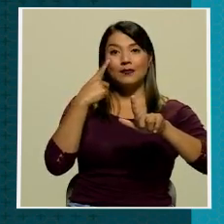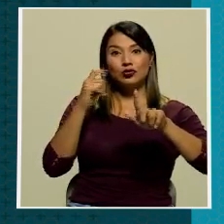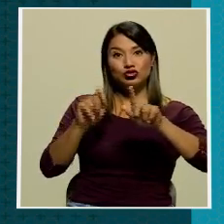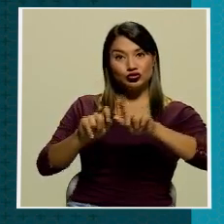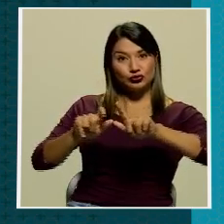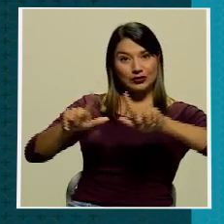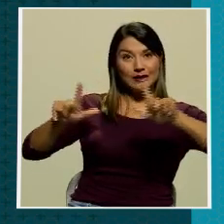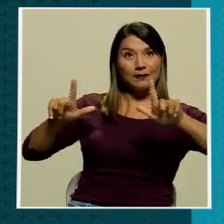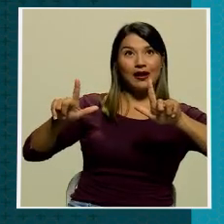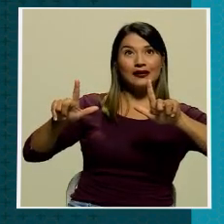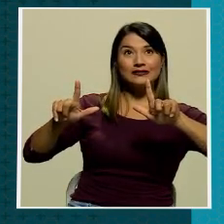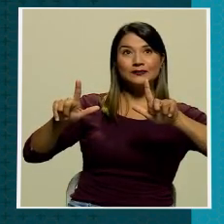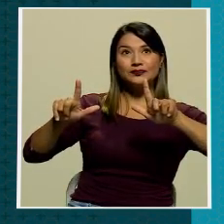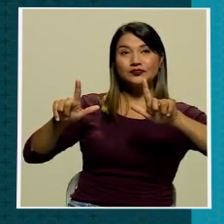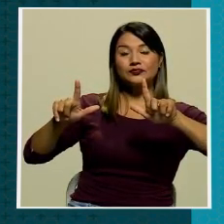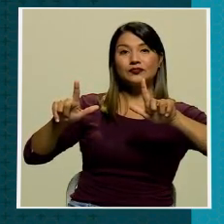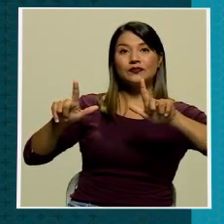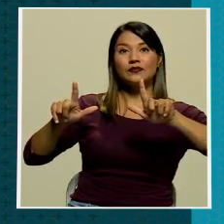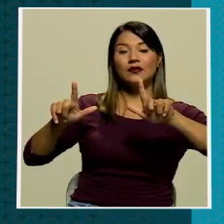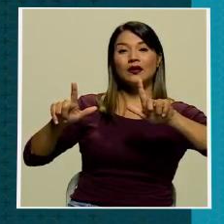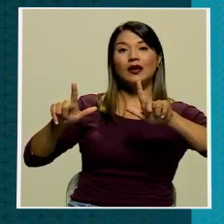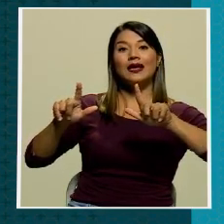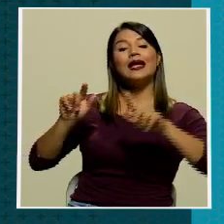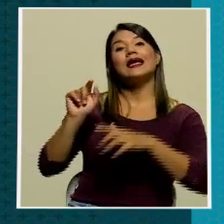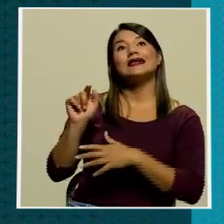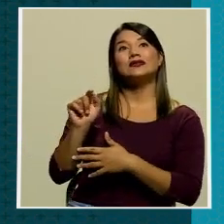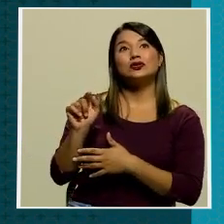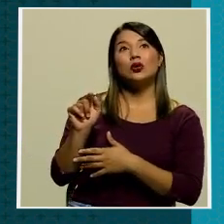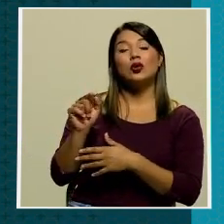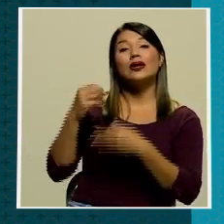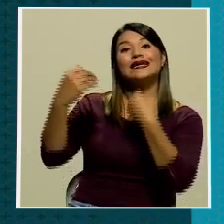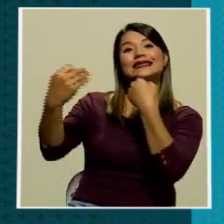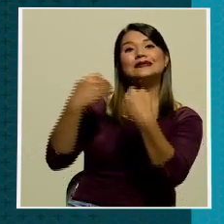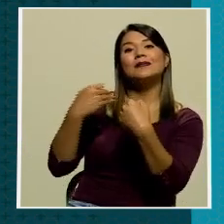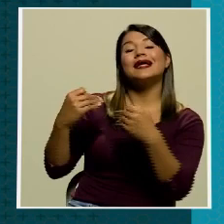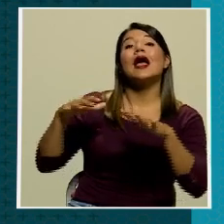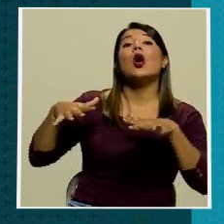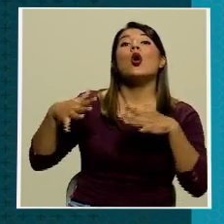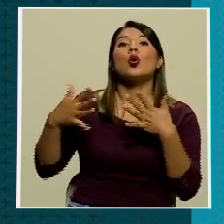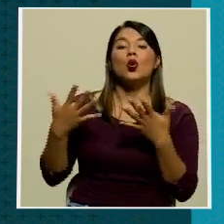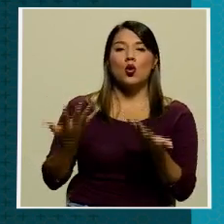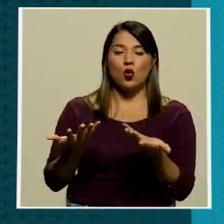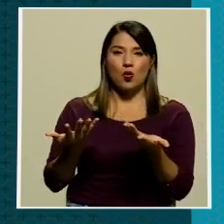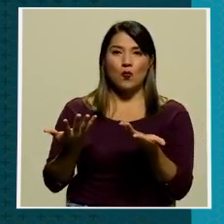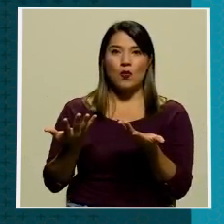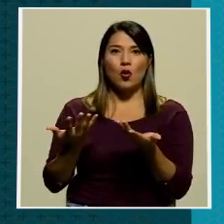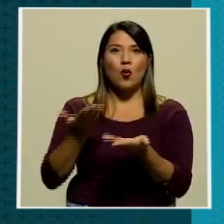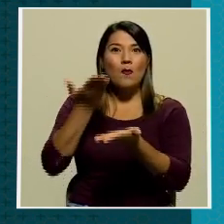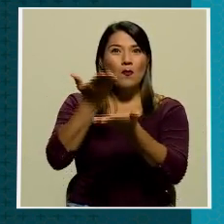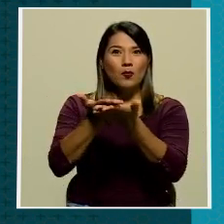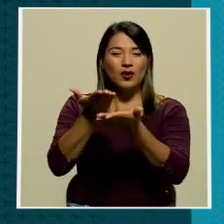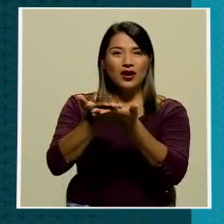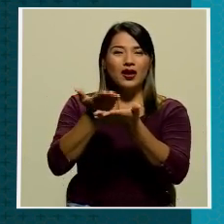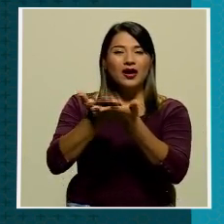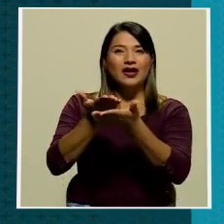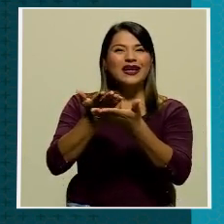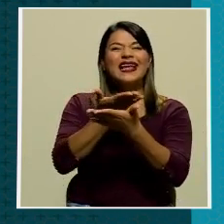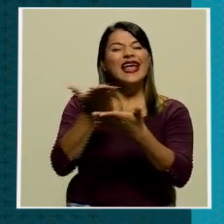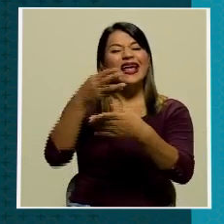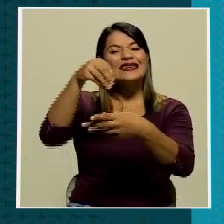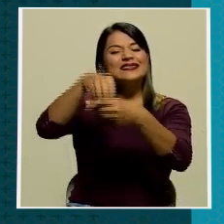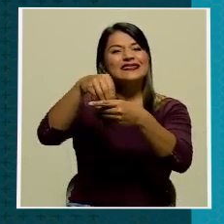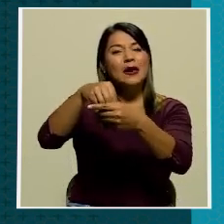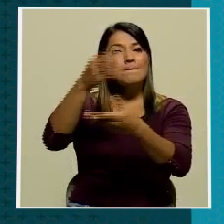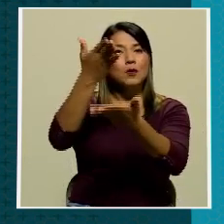o unas letras que vemos acá que básicamente nos dicen cómo está compuesta esta propuesta que Costa Rica